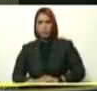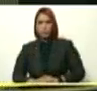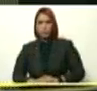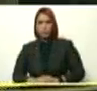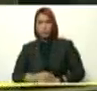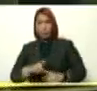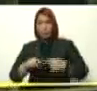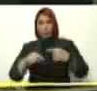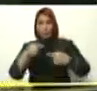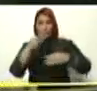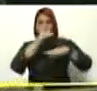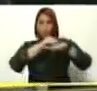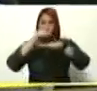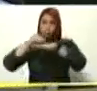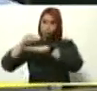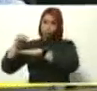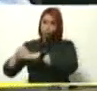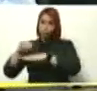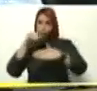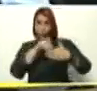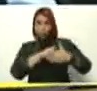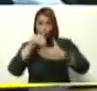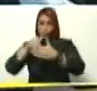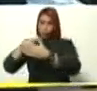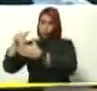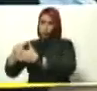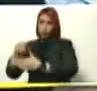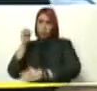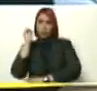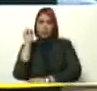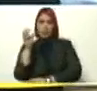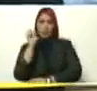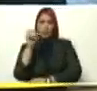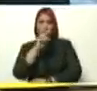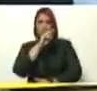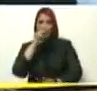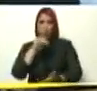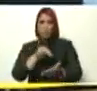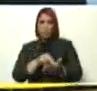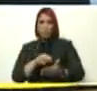Luego se anunció las elecciones para la Asamblea Nacional